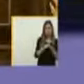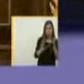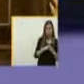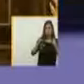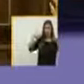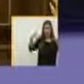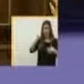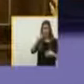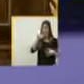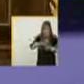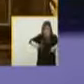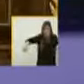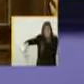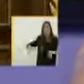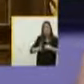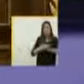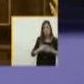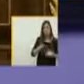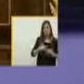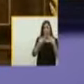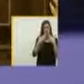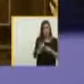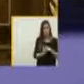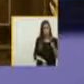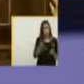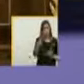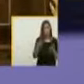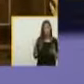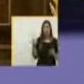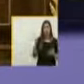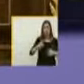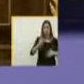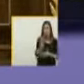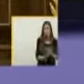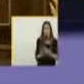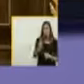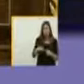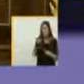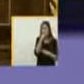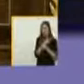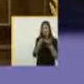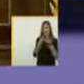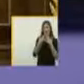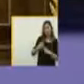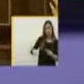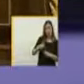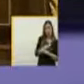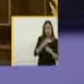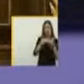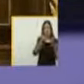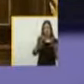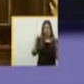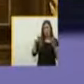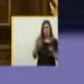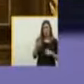Merkel, a lógica da Troika, de non entrar na aventura para él, de gobernar mirando para a esquerda. E iso é exactamente o que o desnuda.